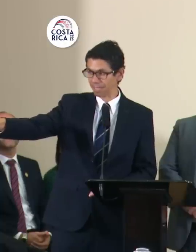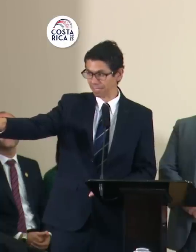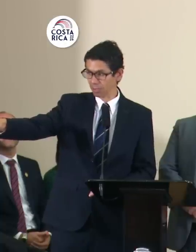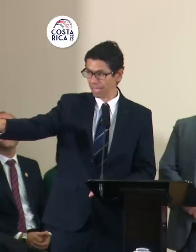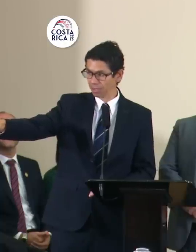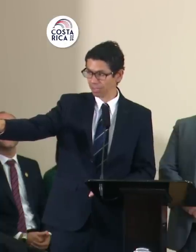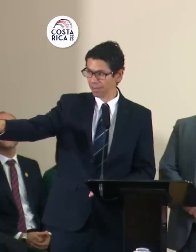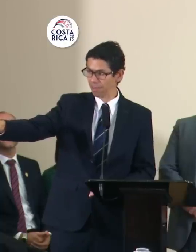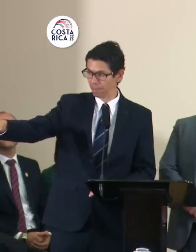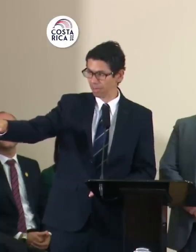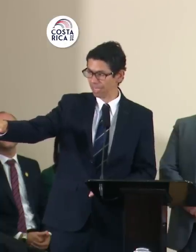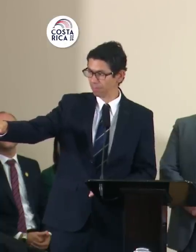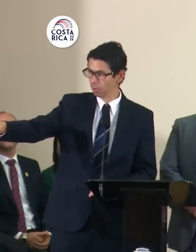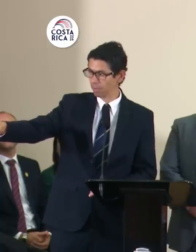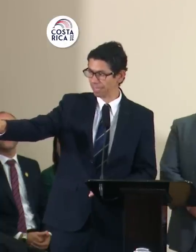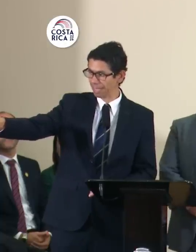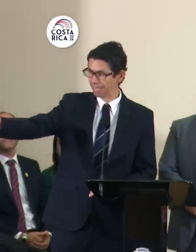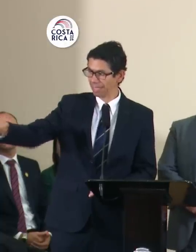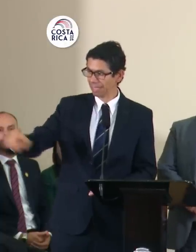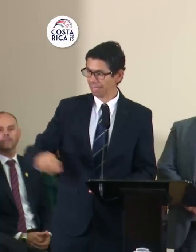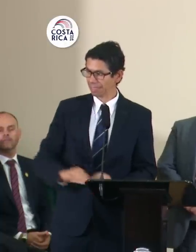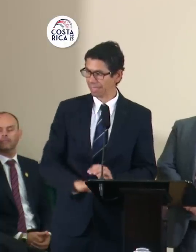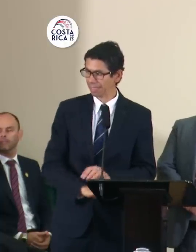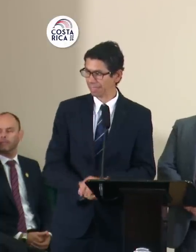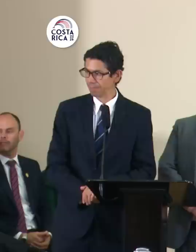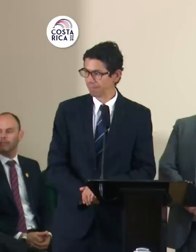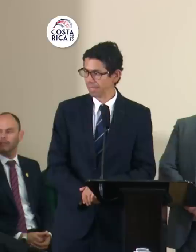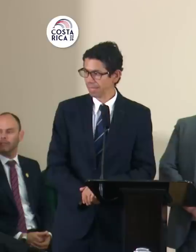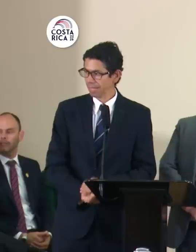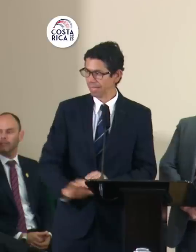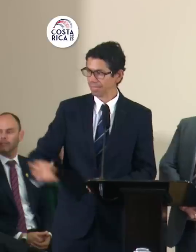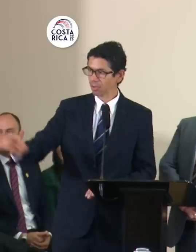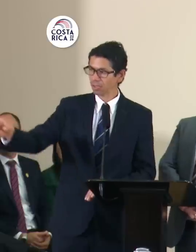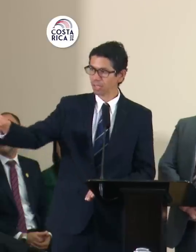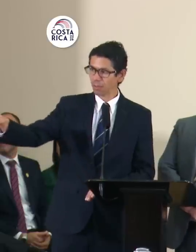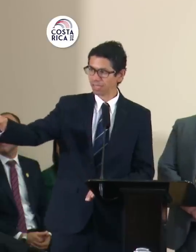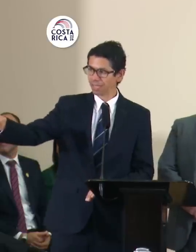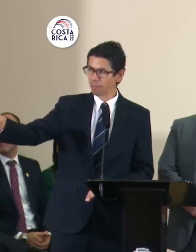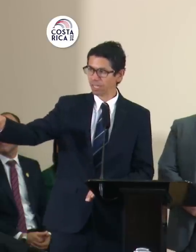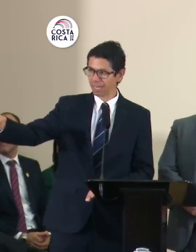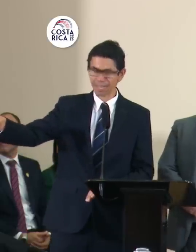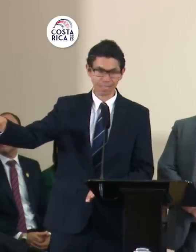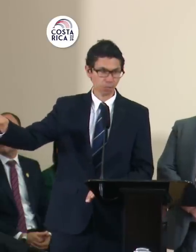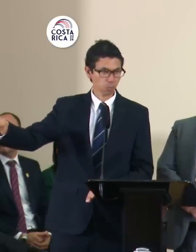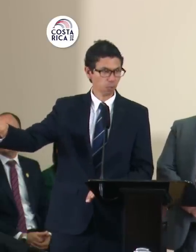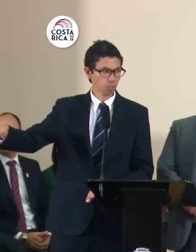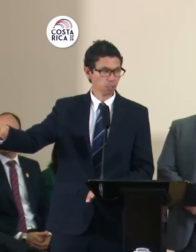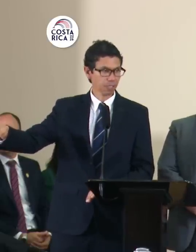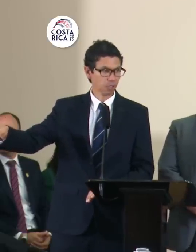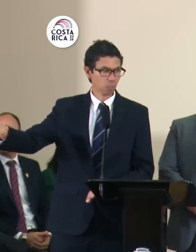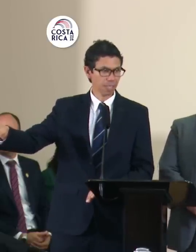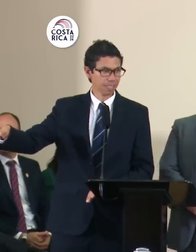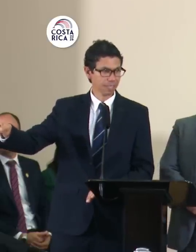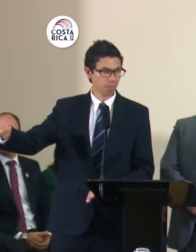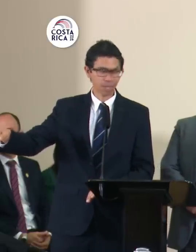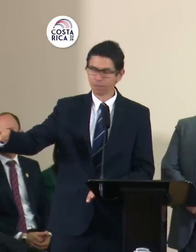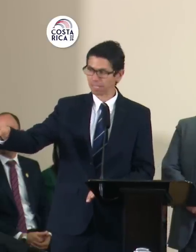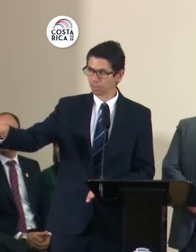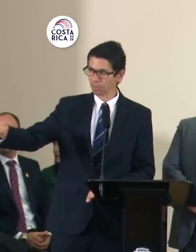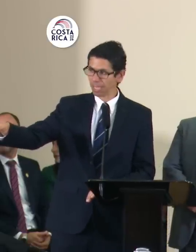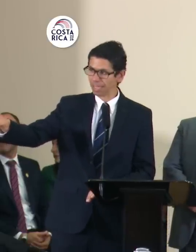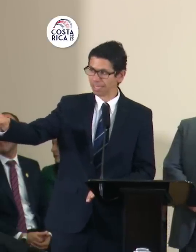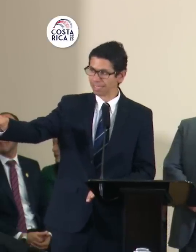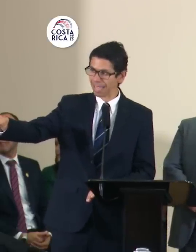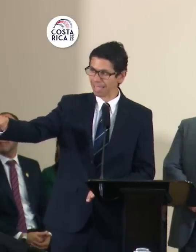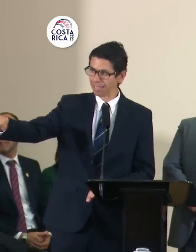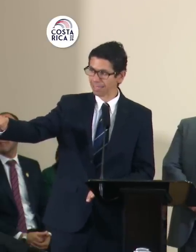poder habilitar. La magnitud ahí no se ve, pero es monumental. La siguiente. Esto es una muestra muy clara. Dos puntos donde los puentes se